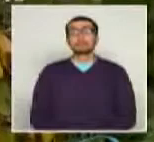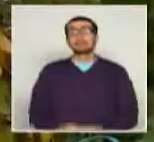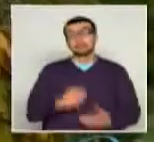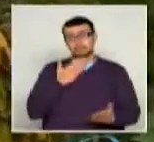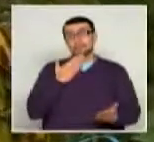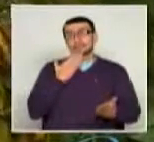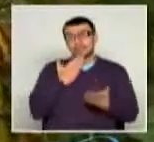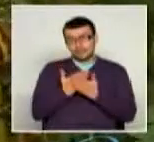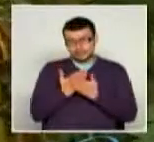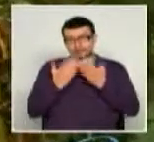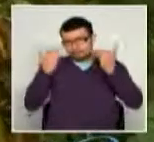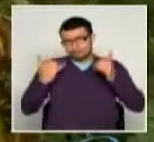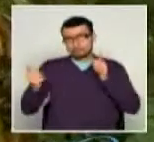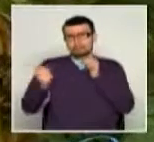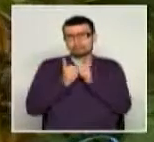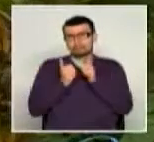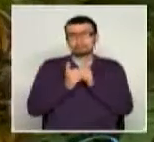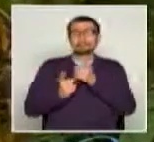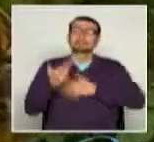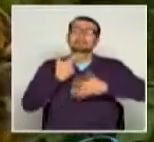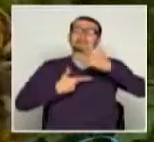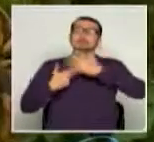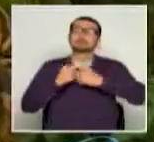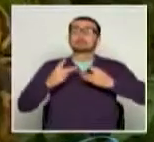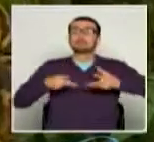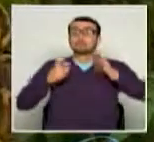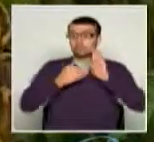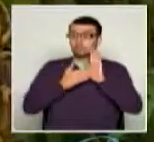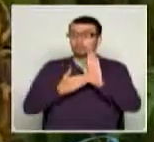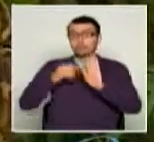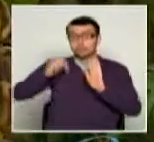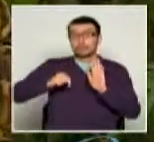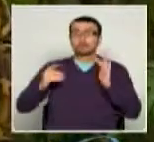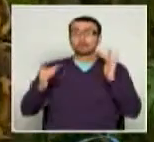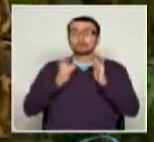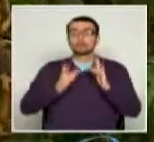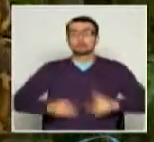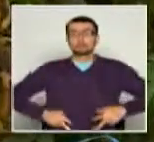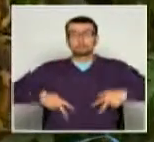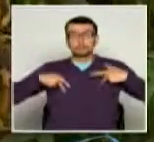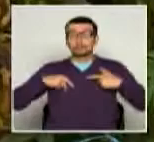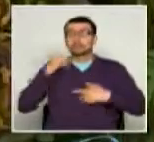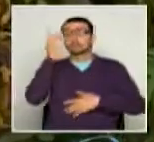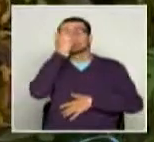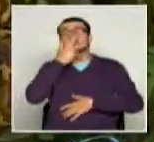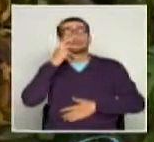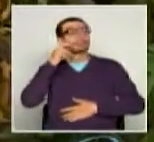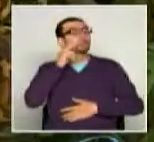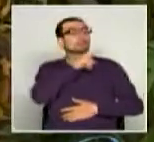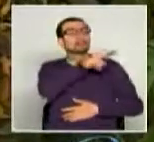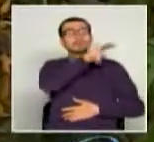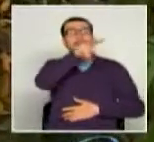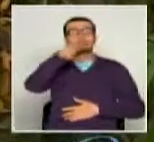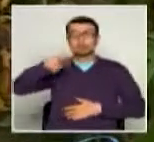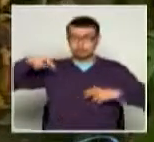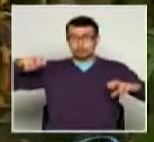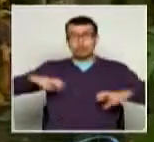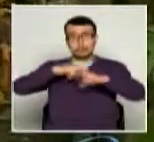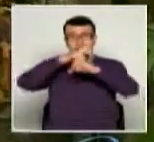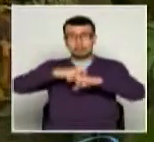Muchas gracias por estar nuevamente con nosotros en una nueva edición de Conexión Vital, con este lindo paisaje de nuestro parque